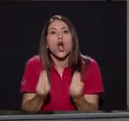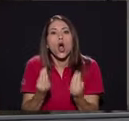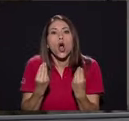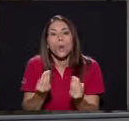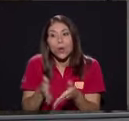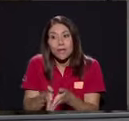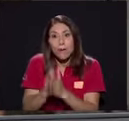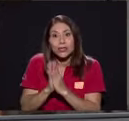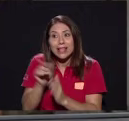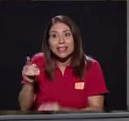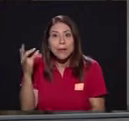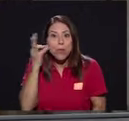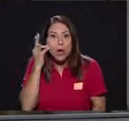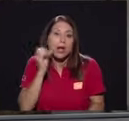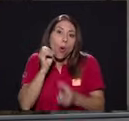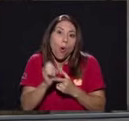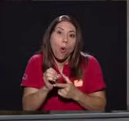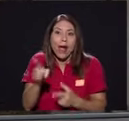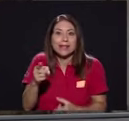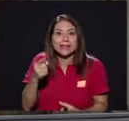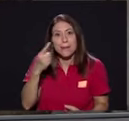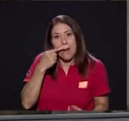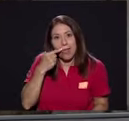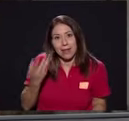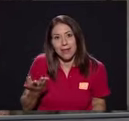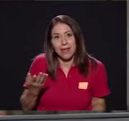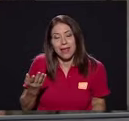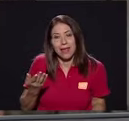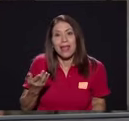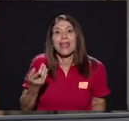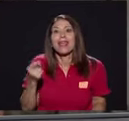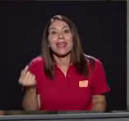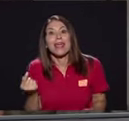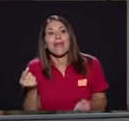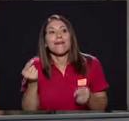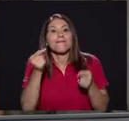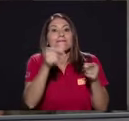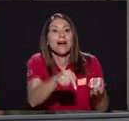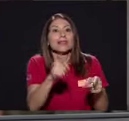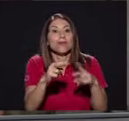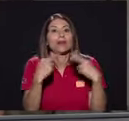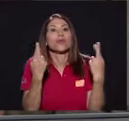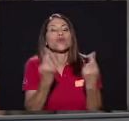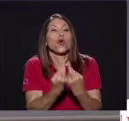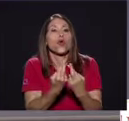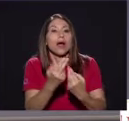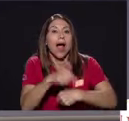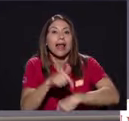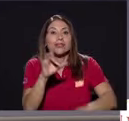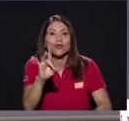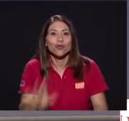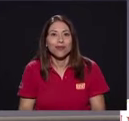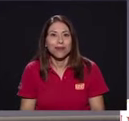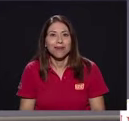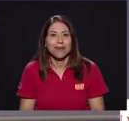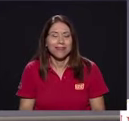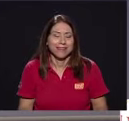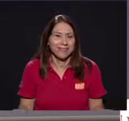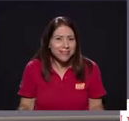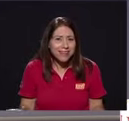o a ese padre, porque también los padres pasan por eso, que vaya a una reunión a las 8? Entonces también es un poco